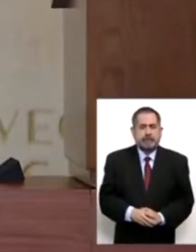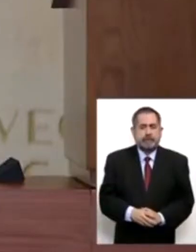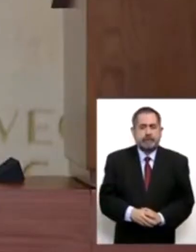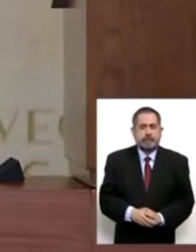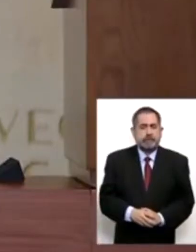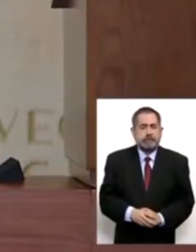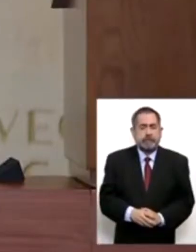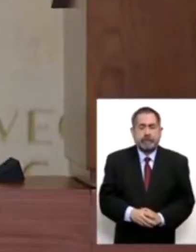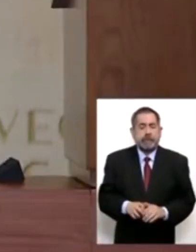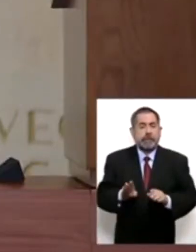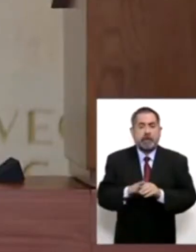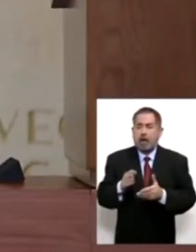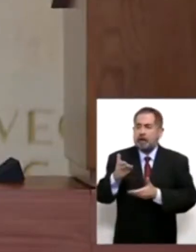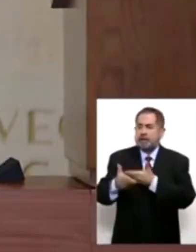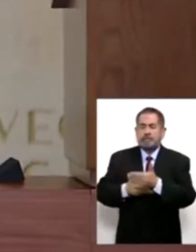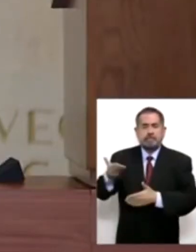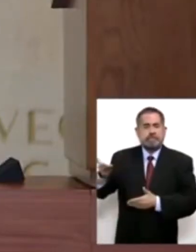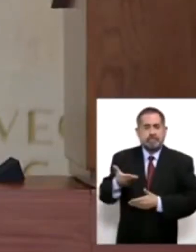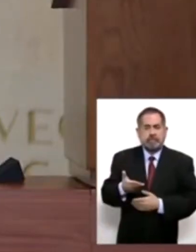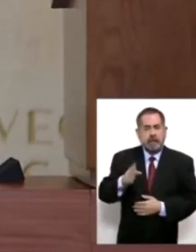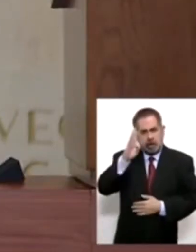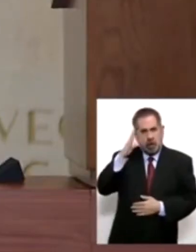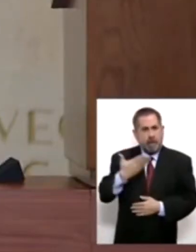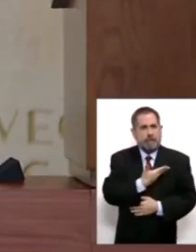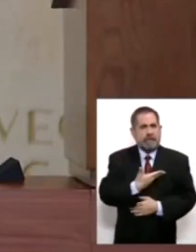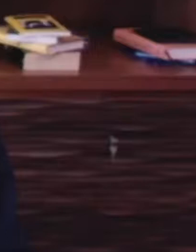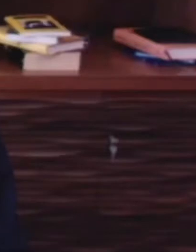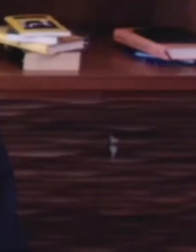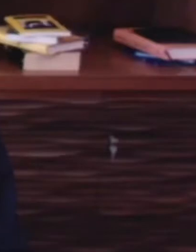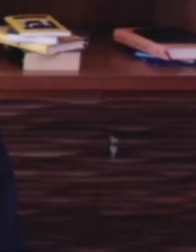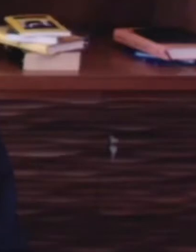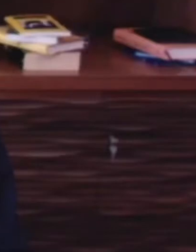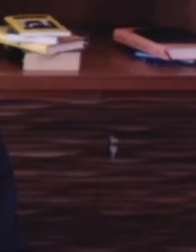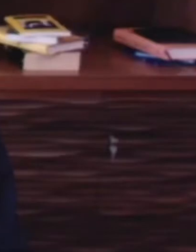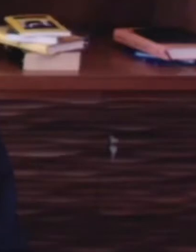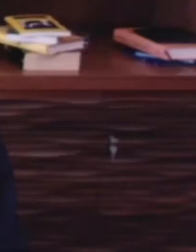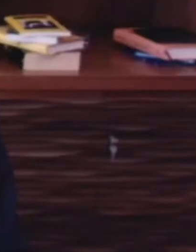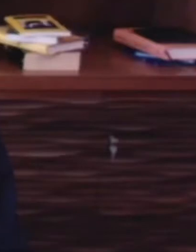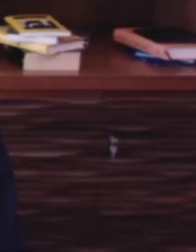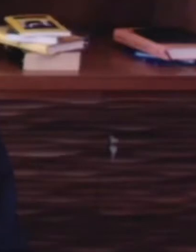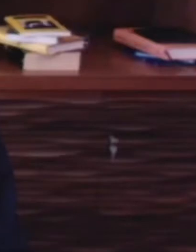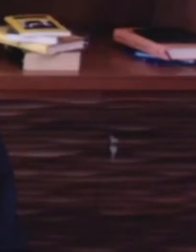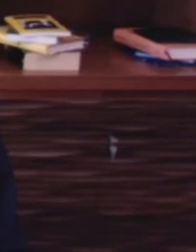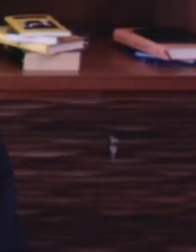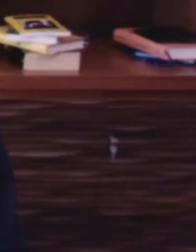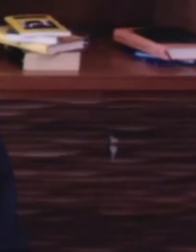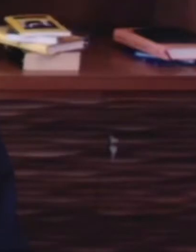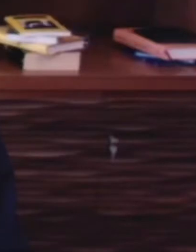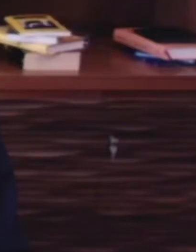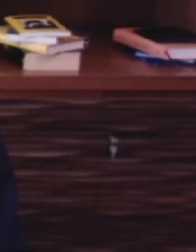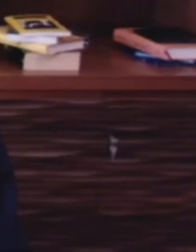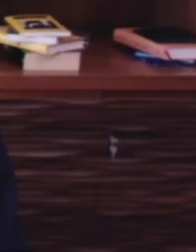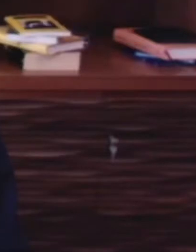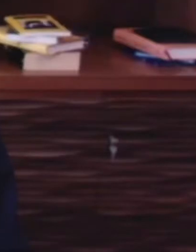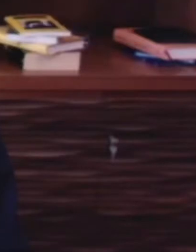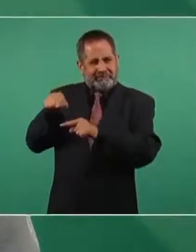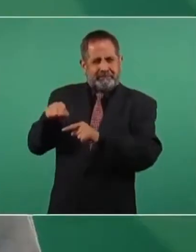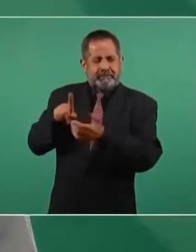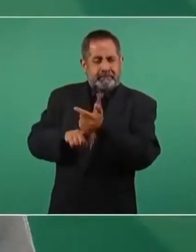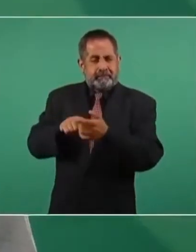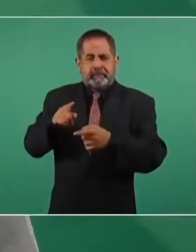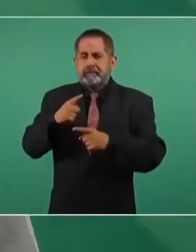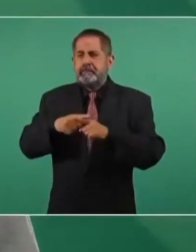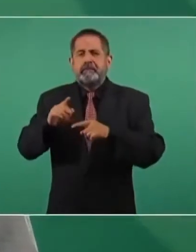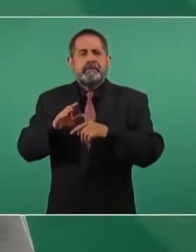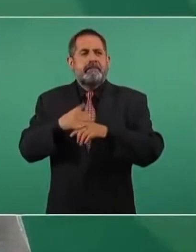única posibilidad. No me gusta personalizar, pero en este caso, porque las